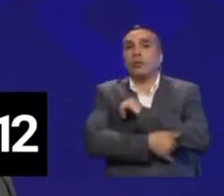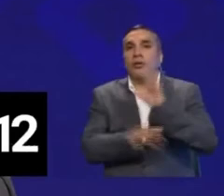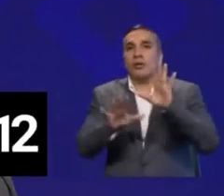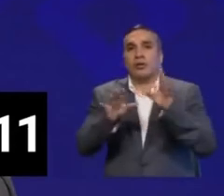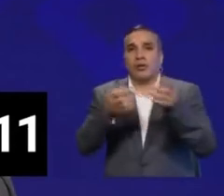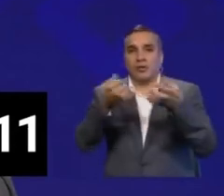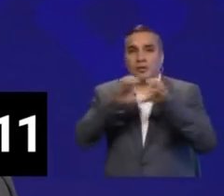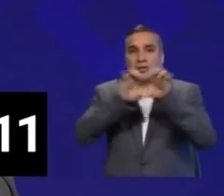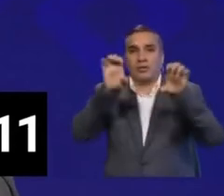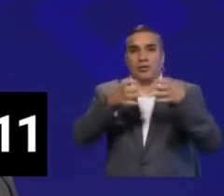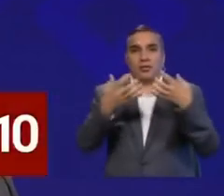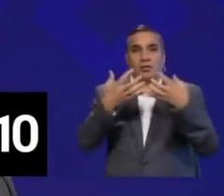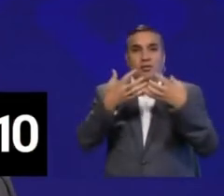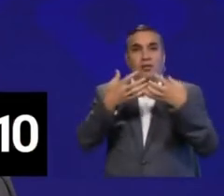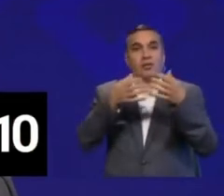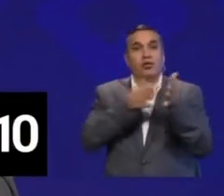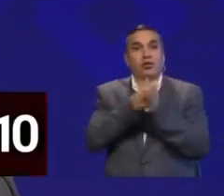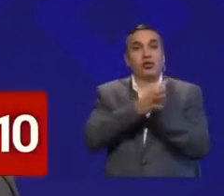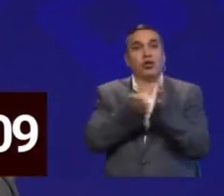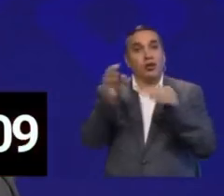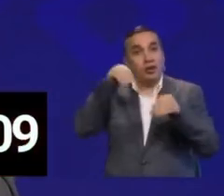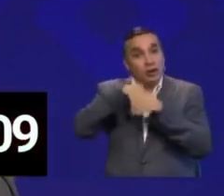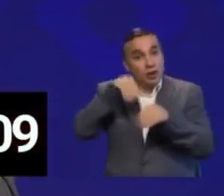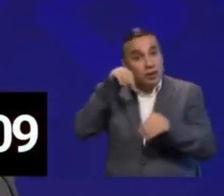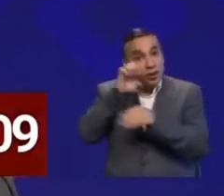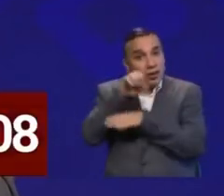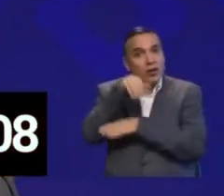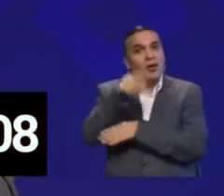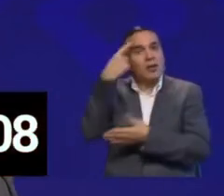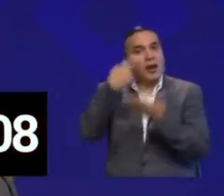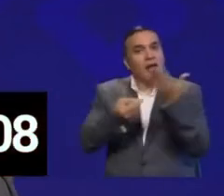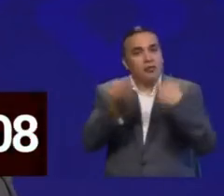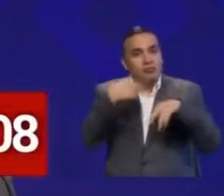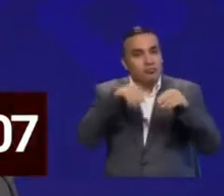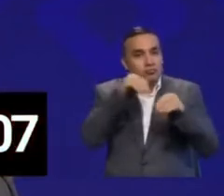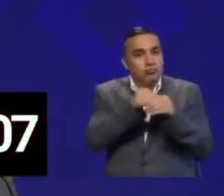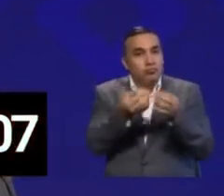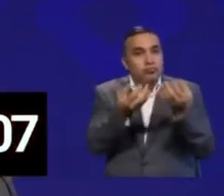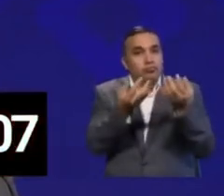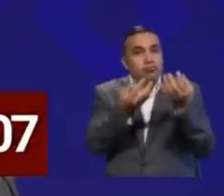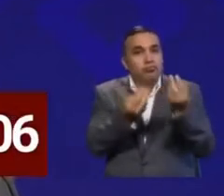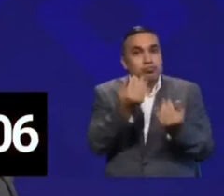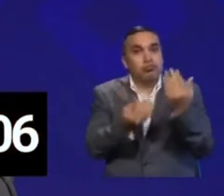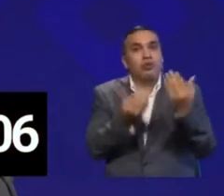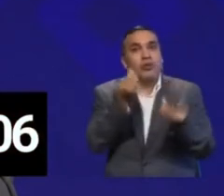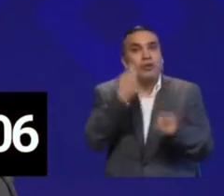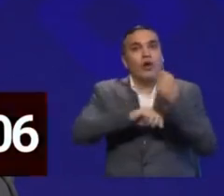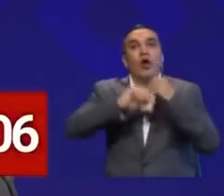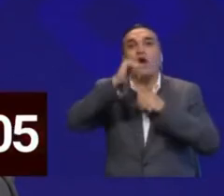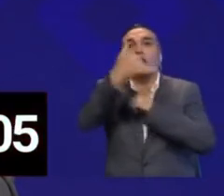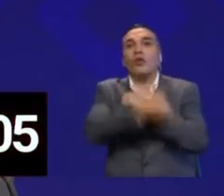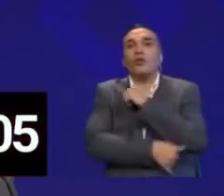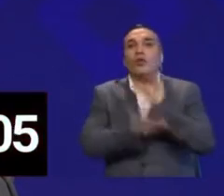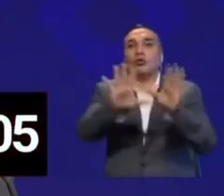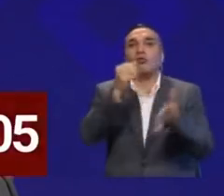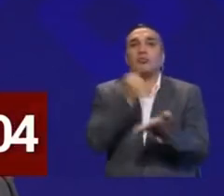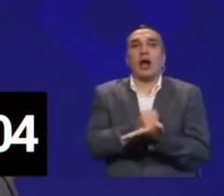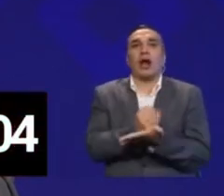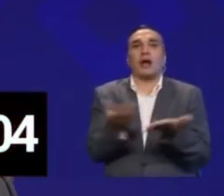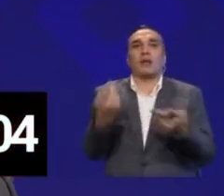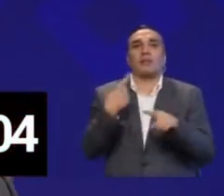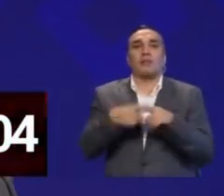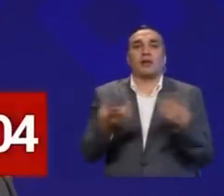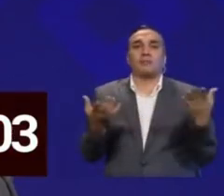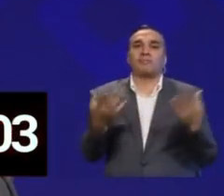de chocolates vengan al Ecuador y te den trabajo ecuatoriano para que de aquí se lleven sus chocolates con su marca, pero nos dieron